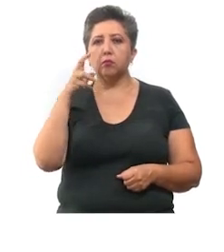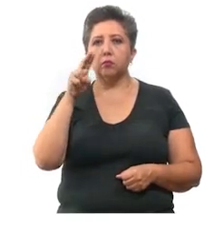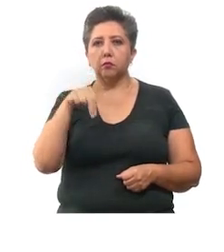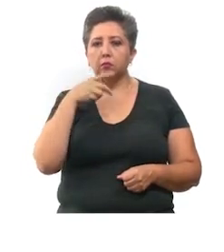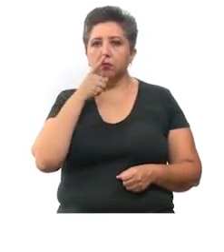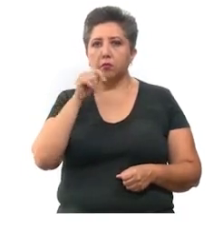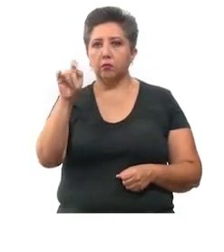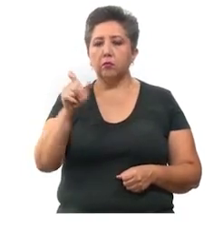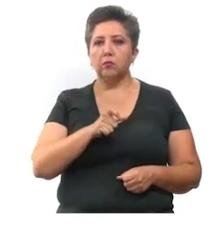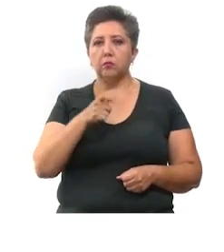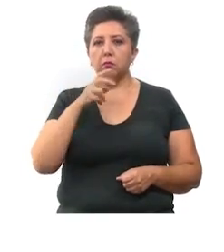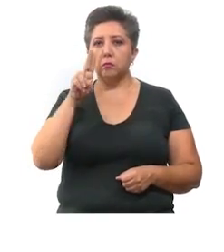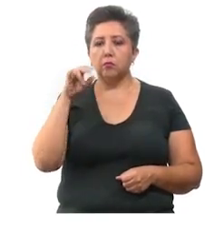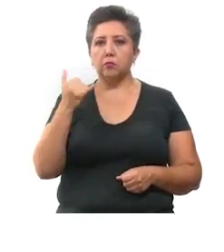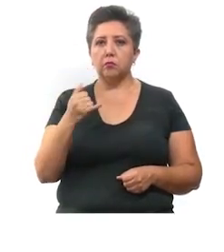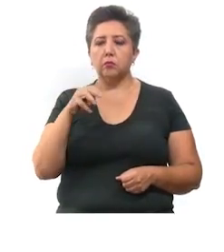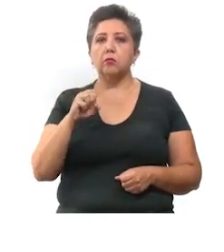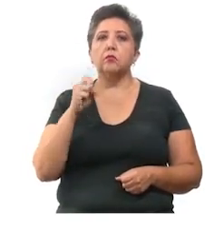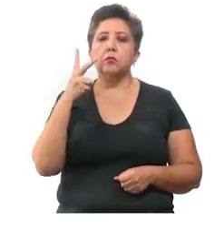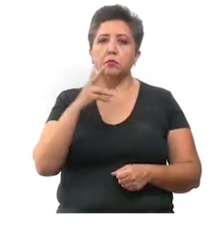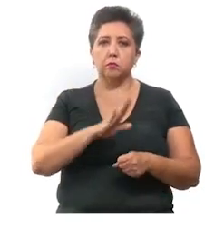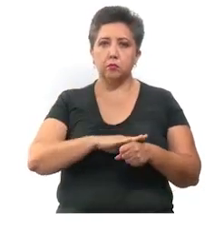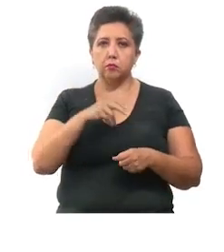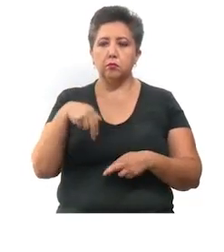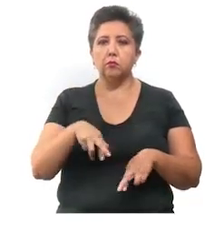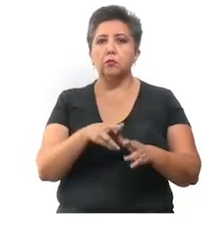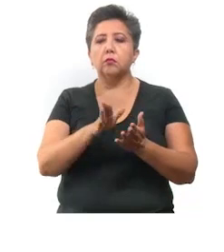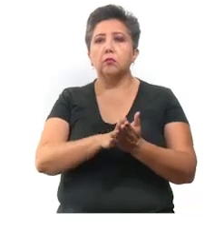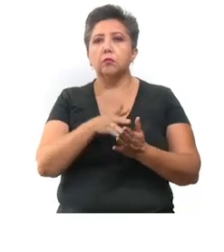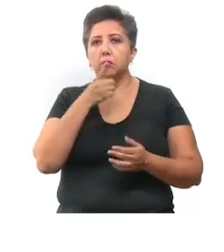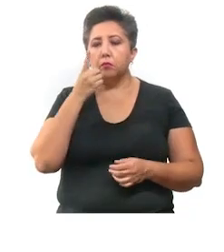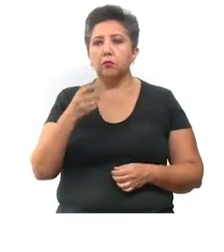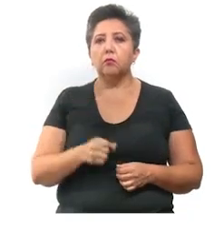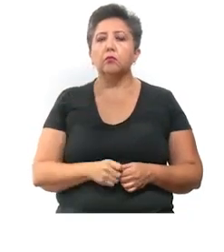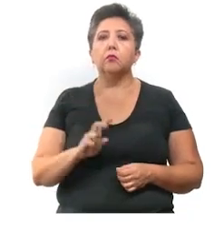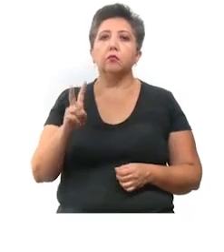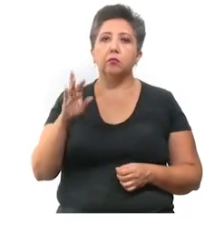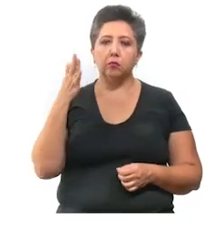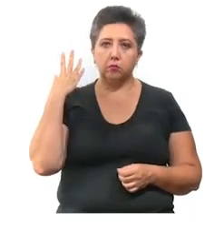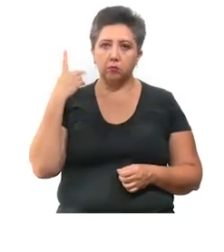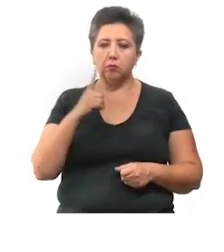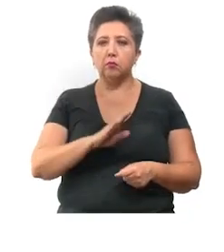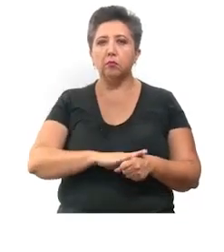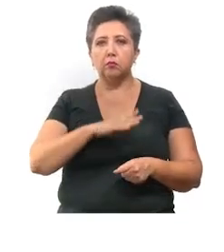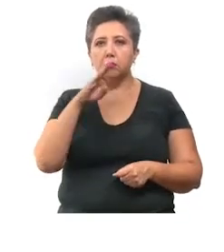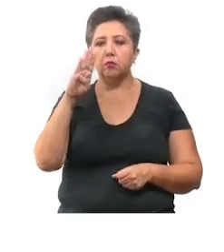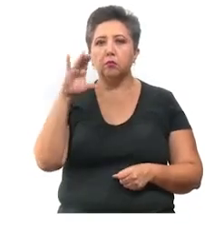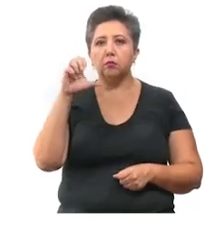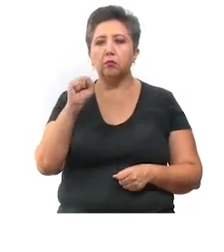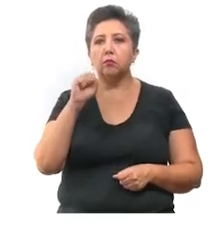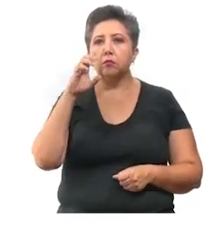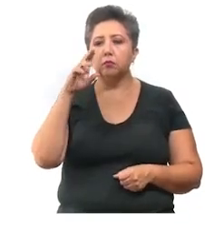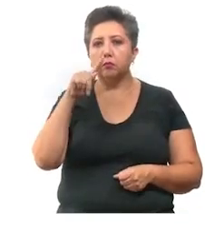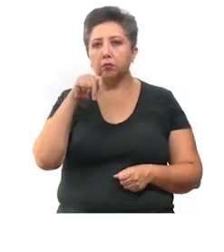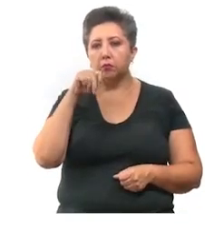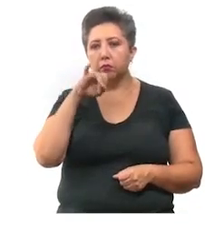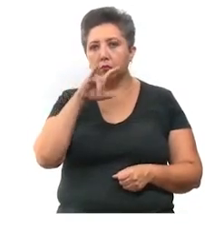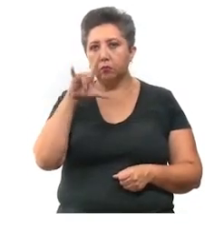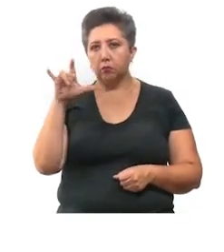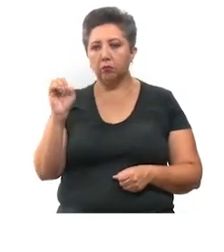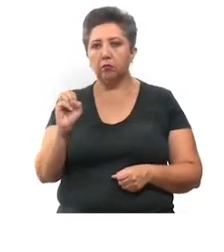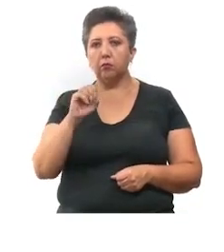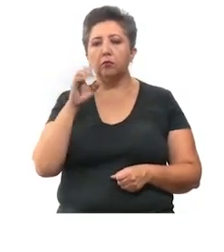Tecash, Tixcocop, Guayma y 2 más en Río Lagartos, 2 foráneos y 1 más en Baca, Cenotillo,